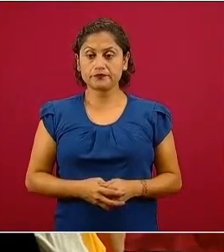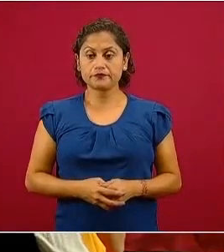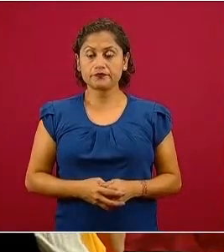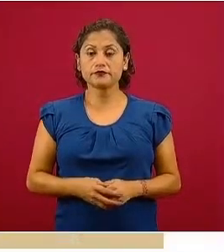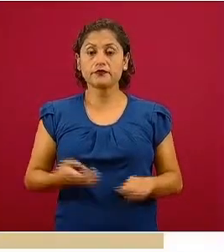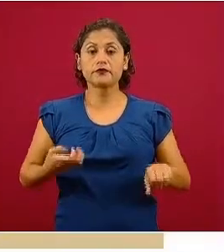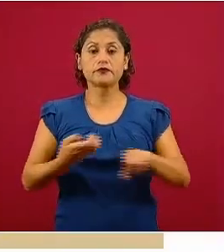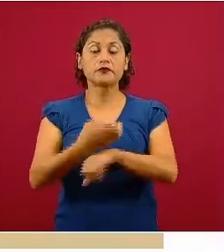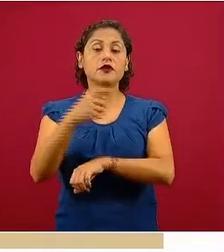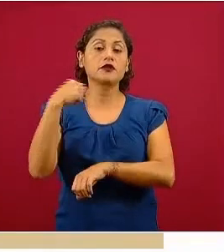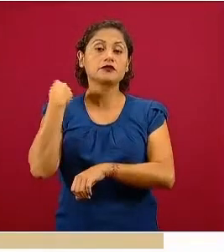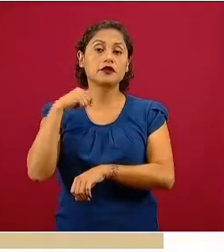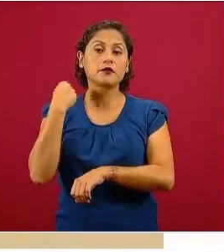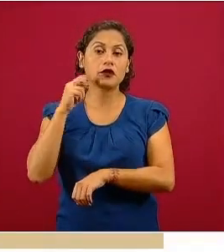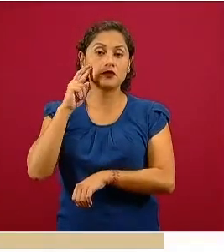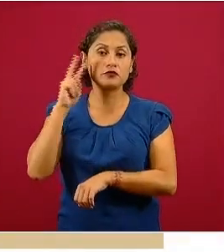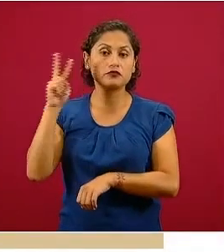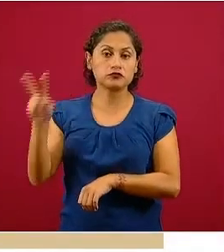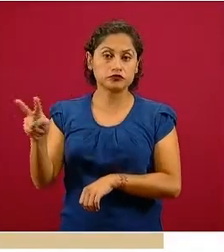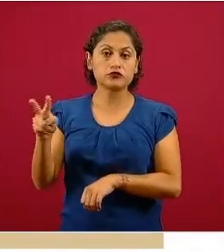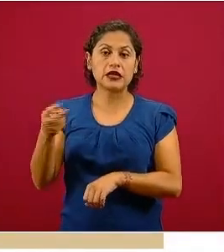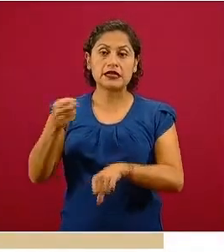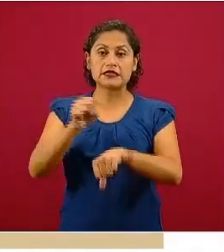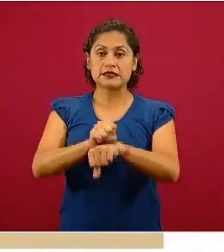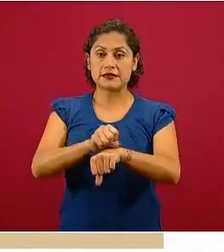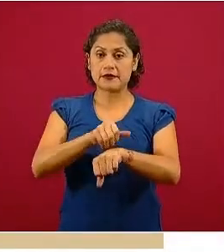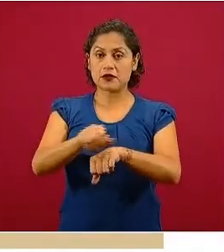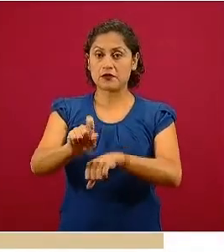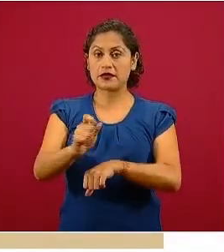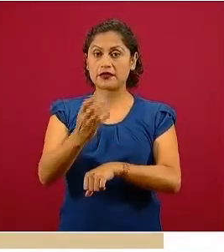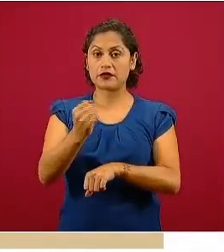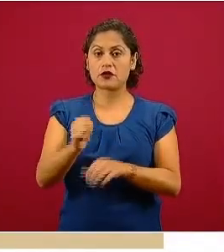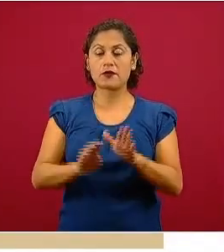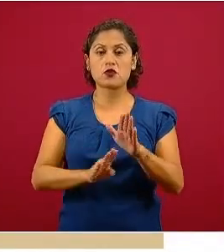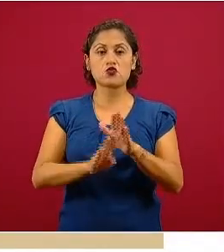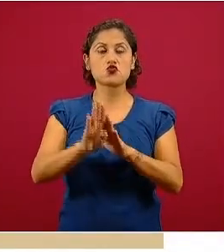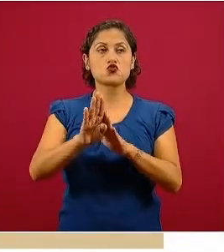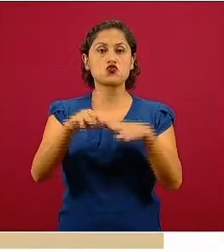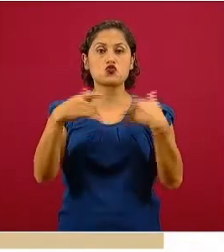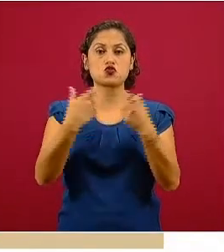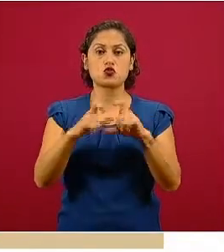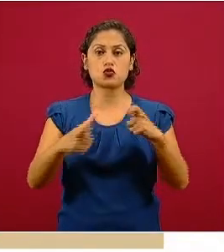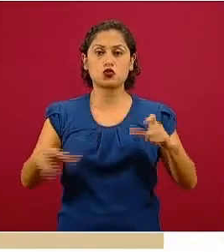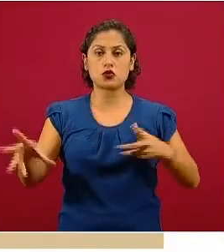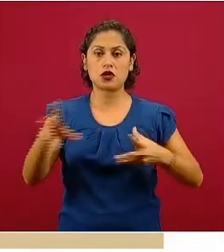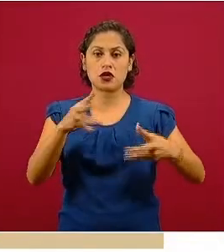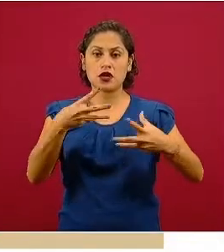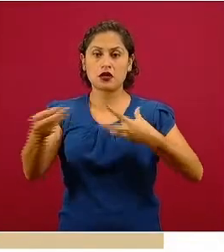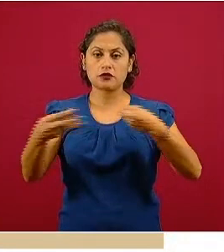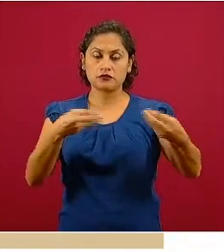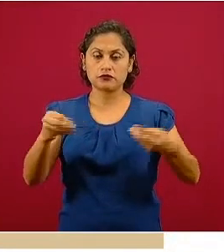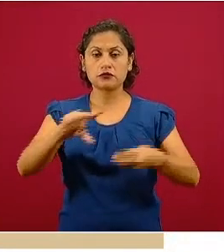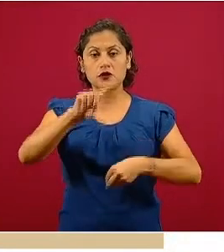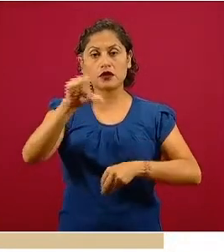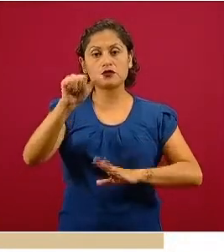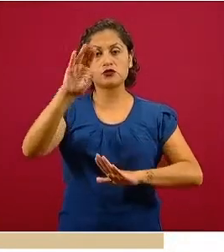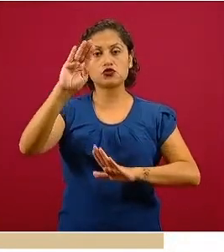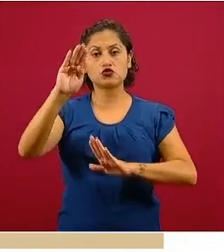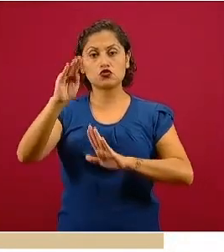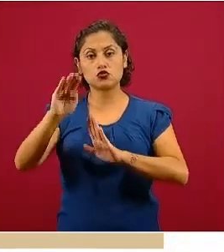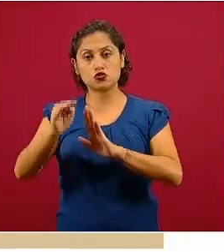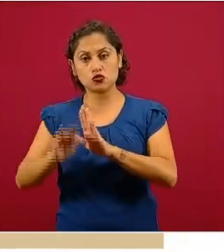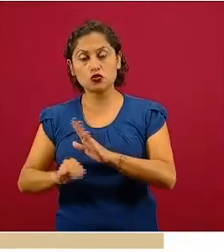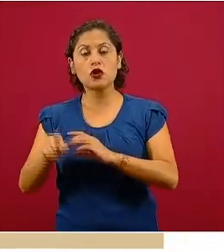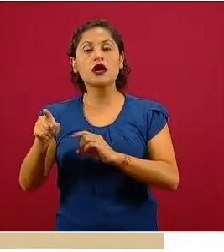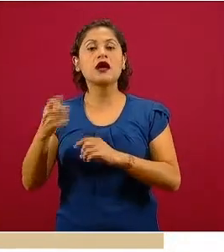Tabasco, también transmisión importante hasta la semana 29 y luego una clara tendencia descendente que ha mantenido hasta la última